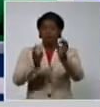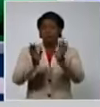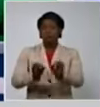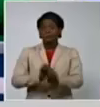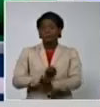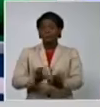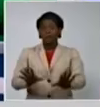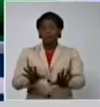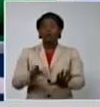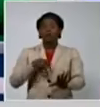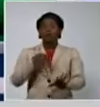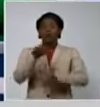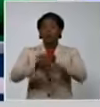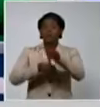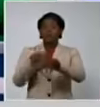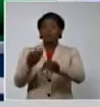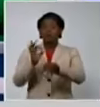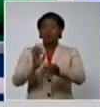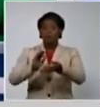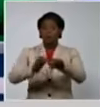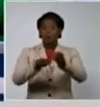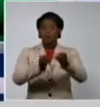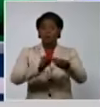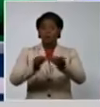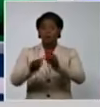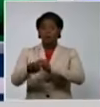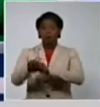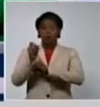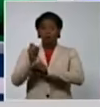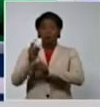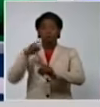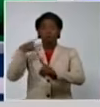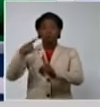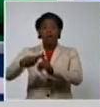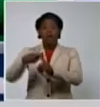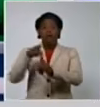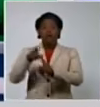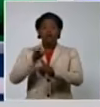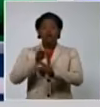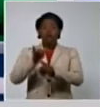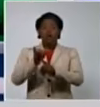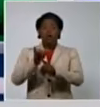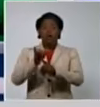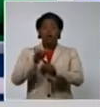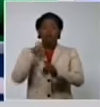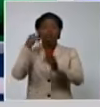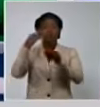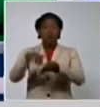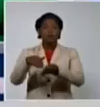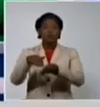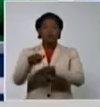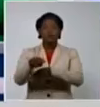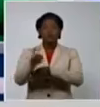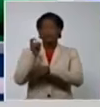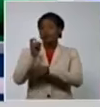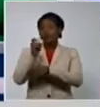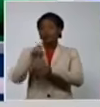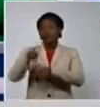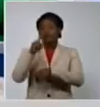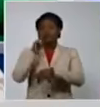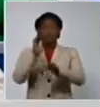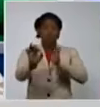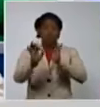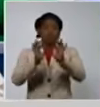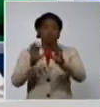la morbilidad y la mortalidad por esta enfermedad que sigue azotando al